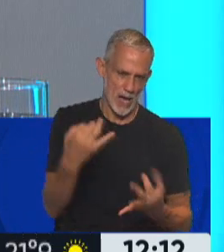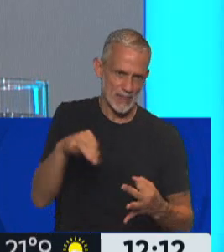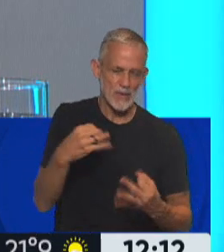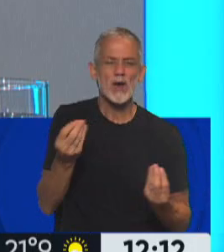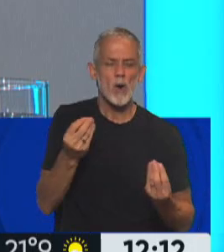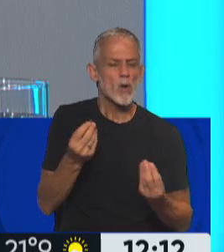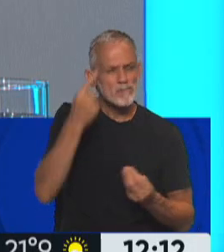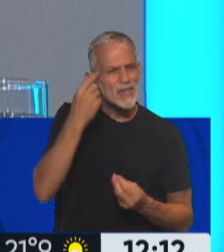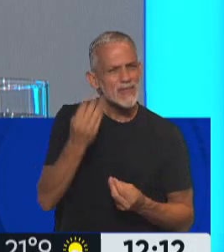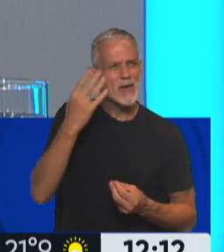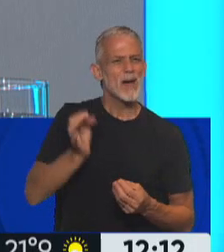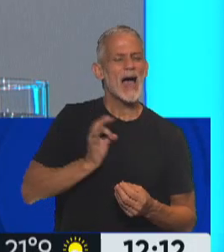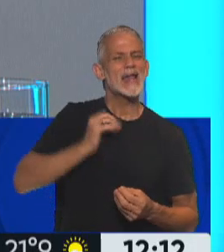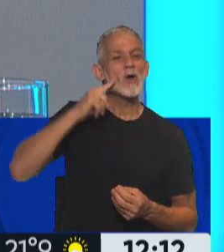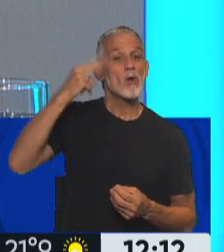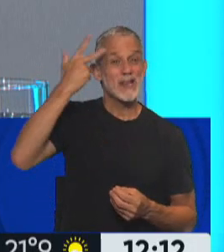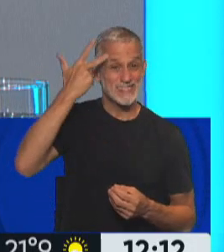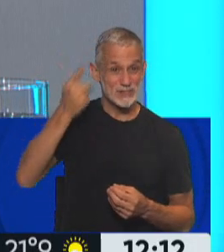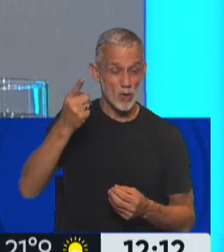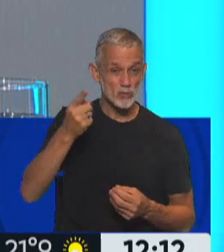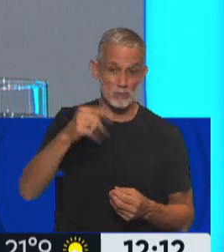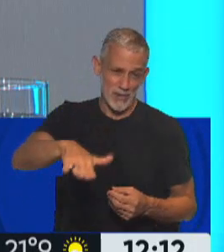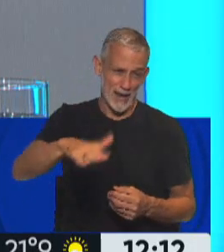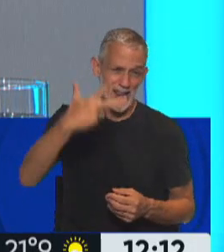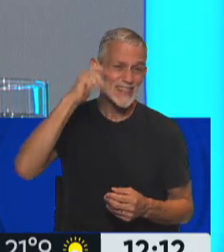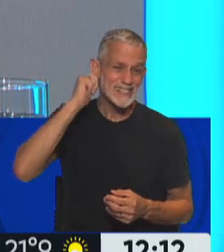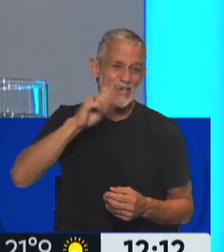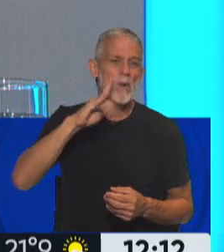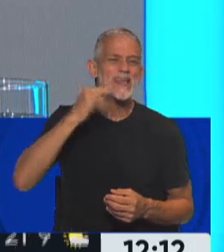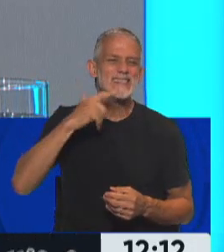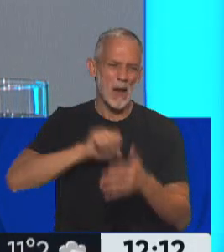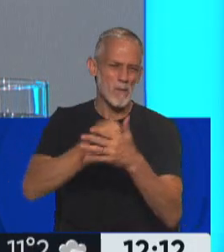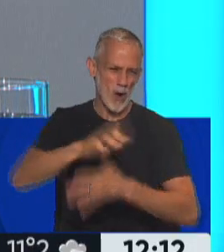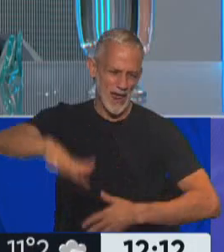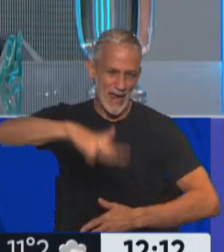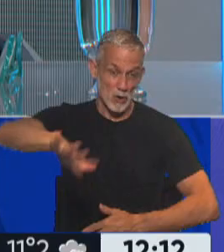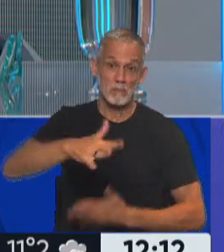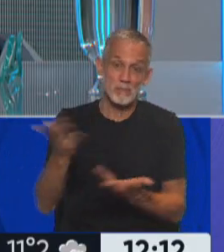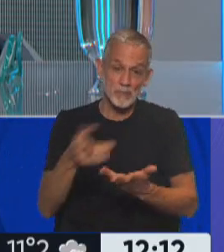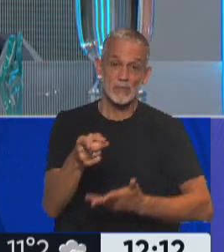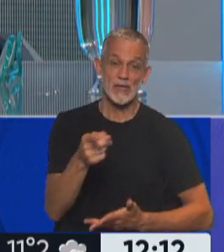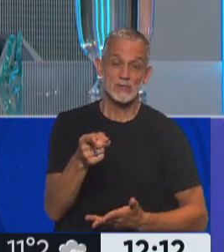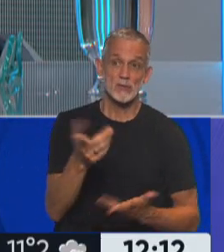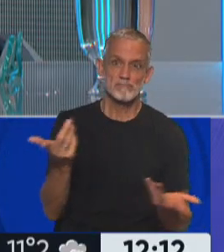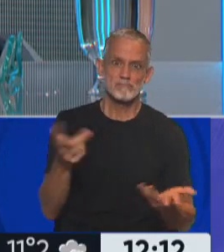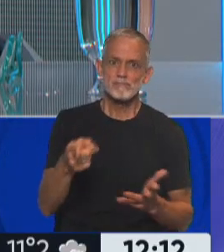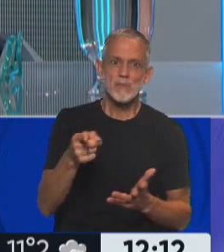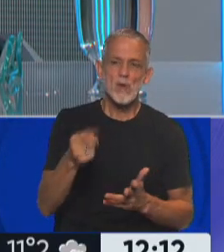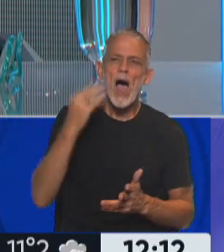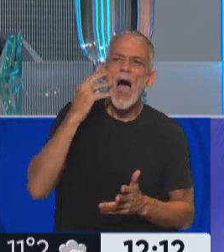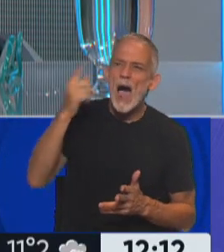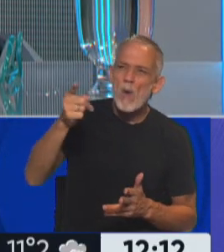cómo surgió. En el 2018 era una niña Brisa de 3 años que vivía en Moreno y el mayor referente que tenía era un